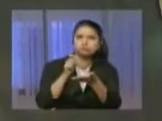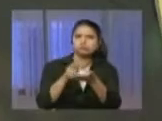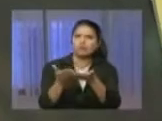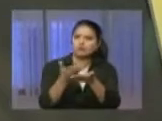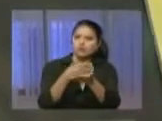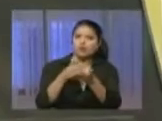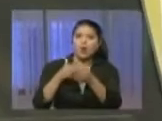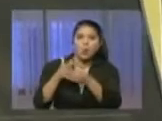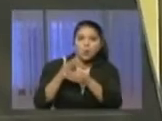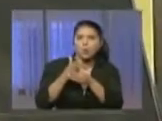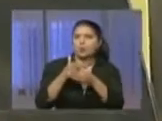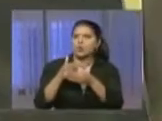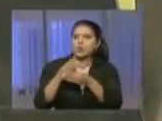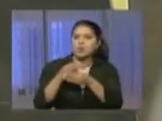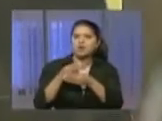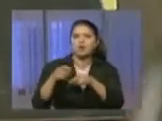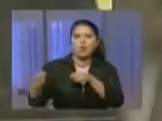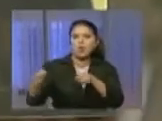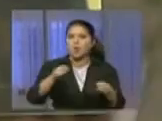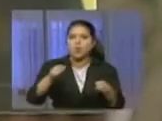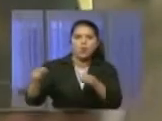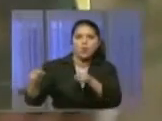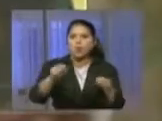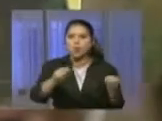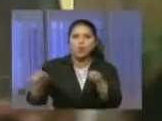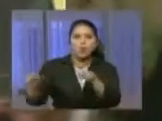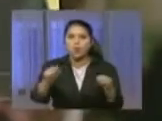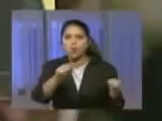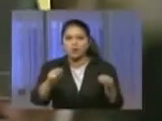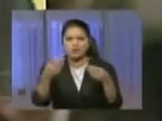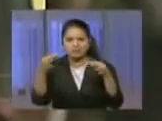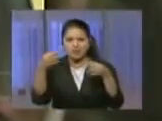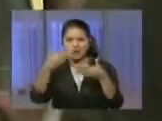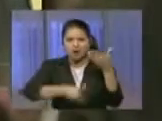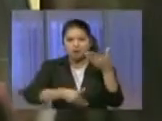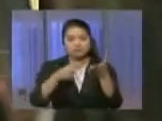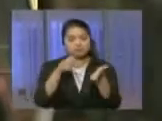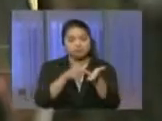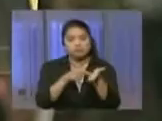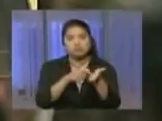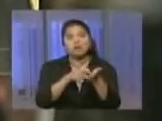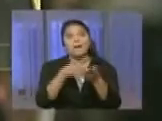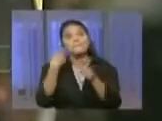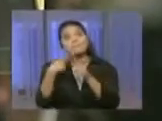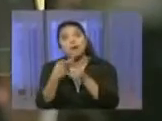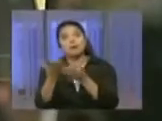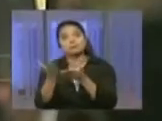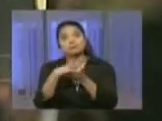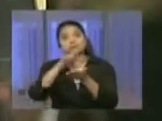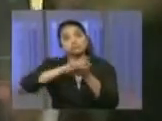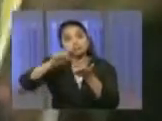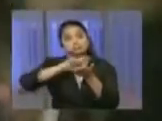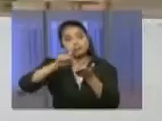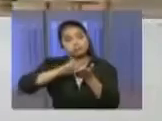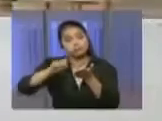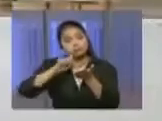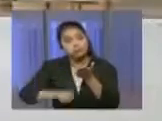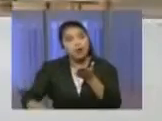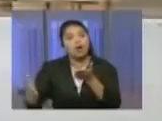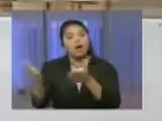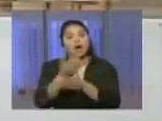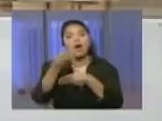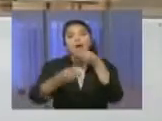cuero Pero además un conjunto de Editores han conseguido hacer un